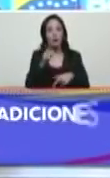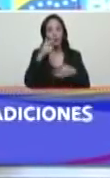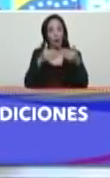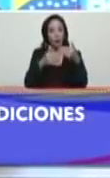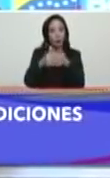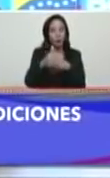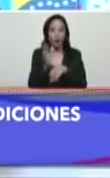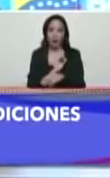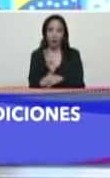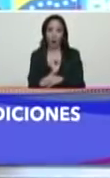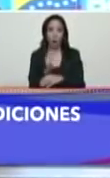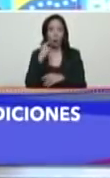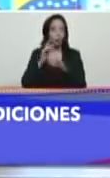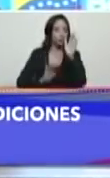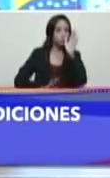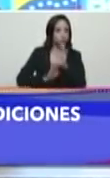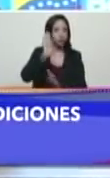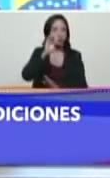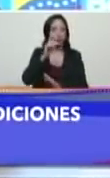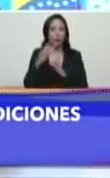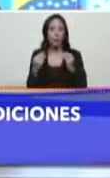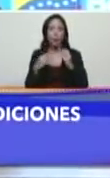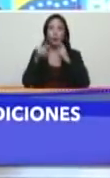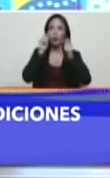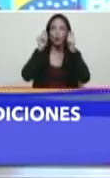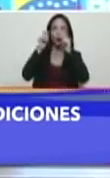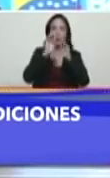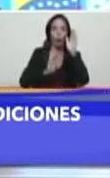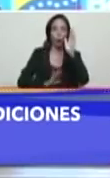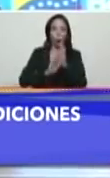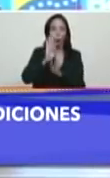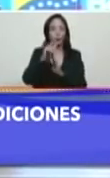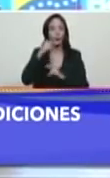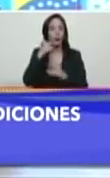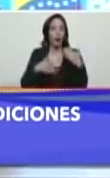plazo una potencia turística para el